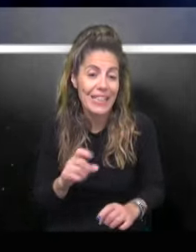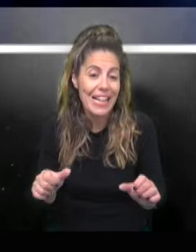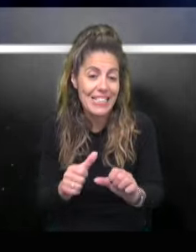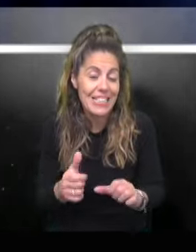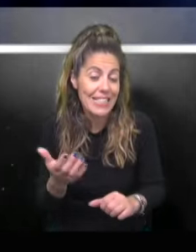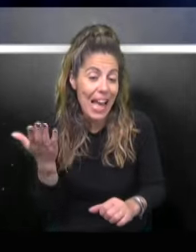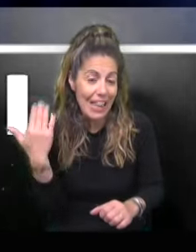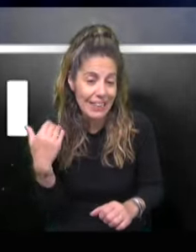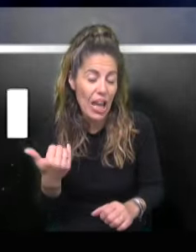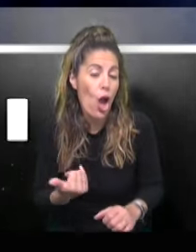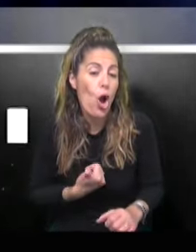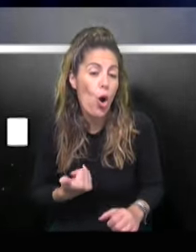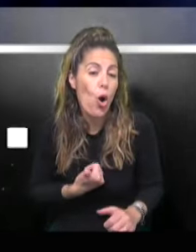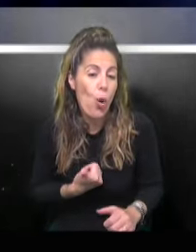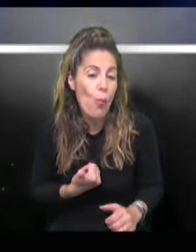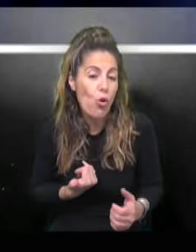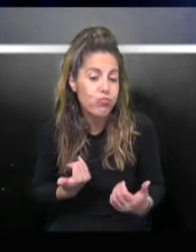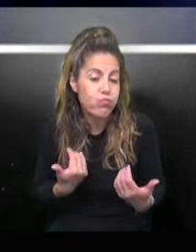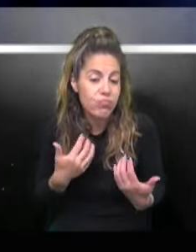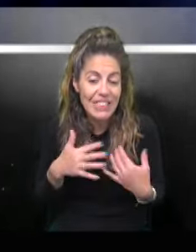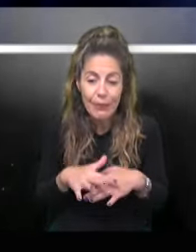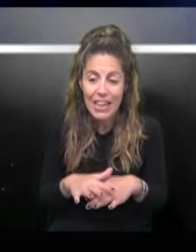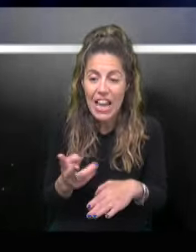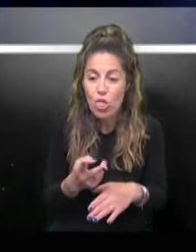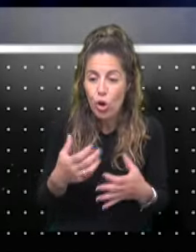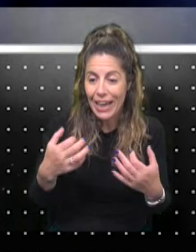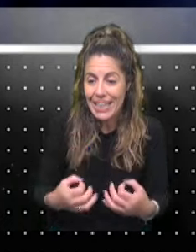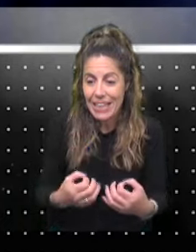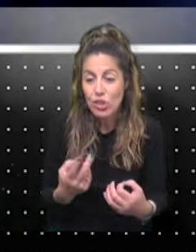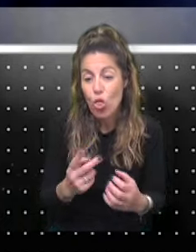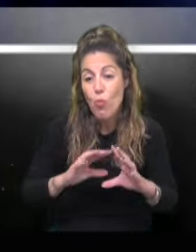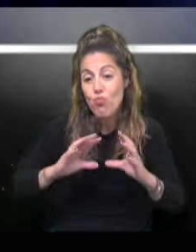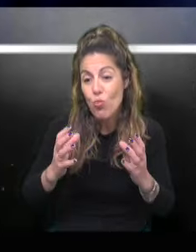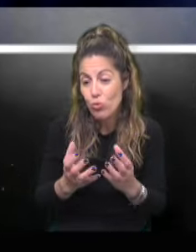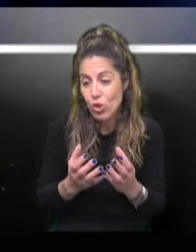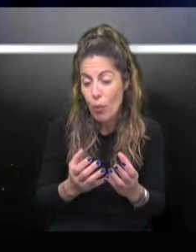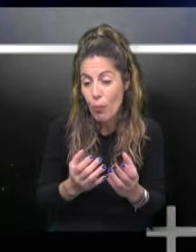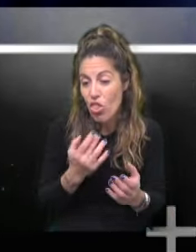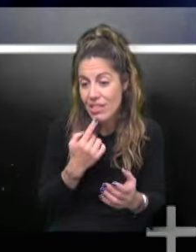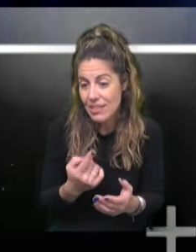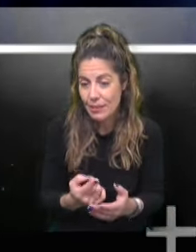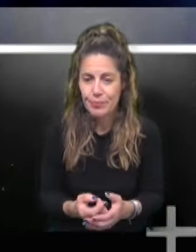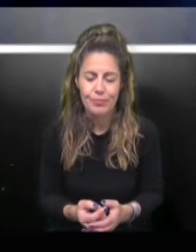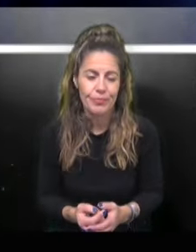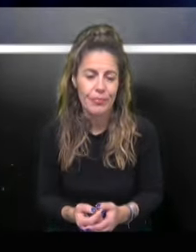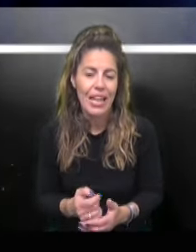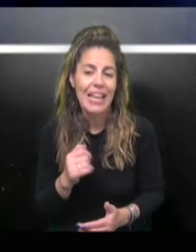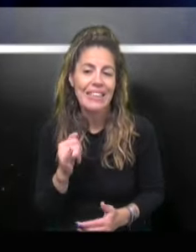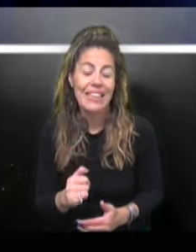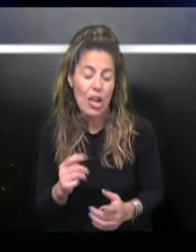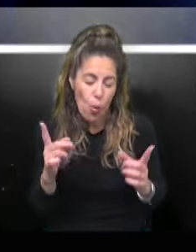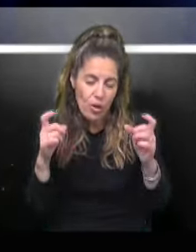cómo cómo se conjugan estas estas dos realidades estos dos mundos bueno Por supuesto que tiene una